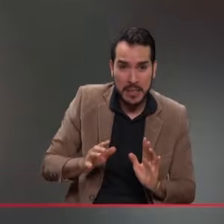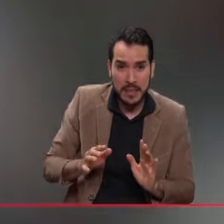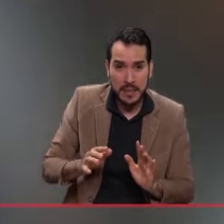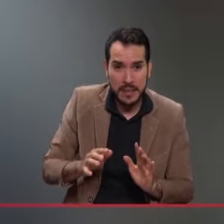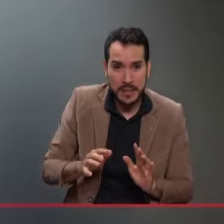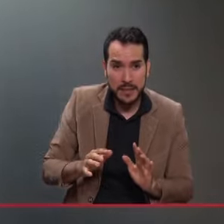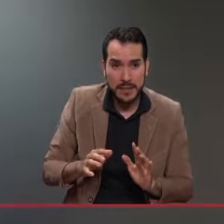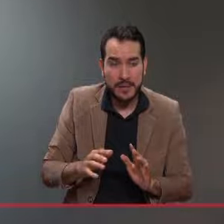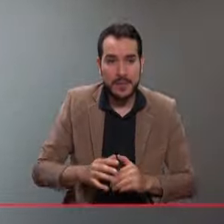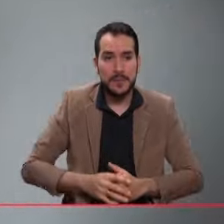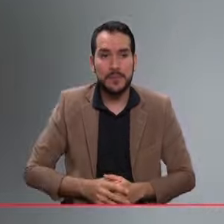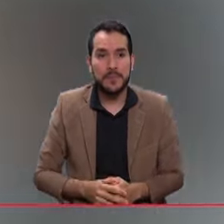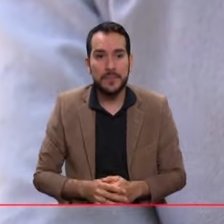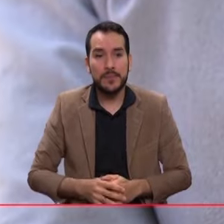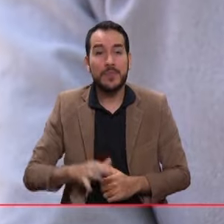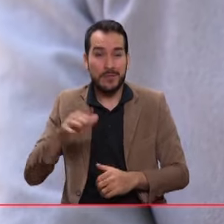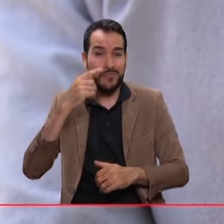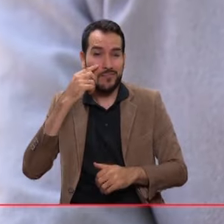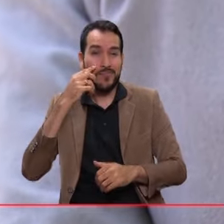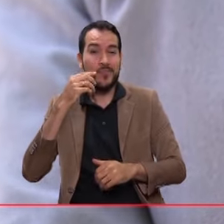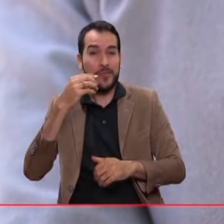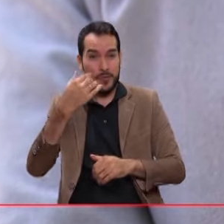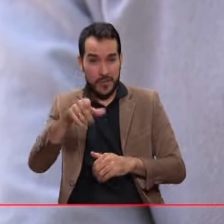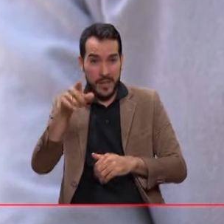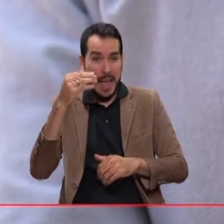Sí, a una hembra. ¿La heriste?